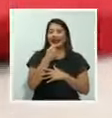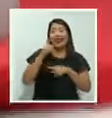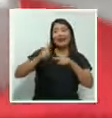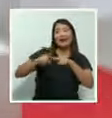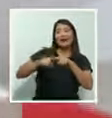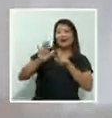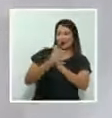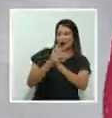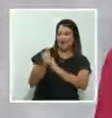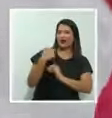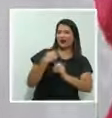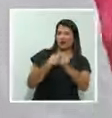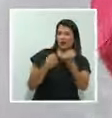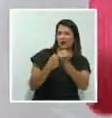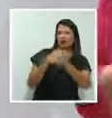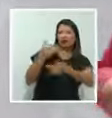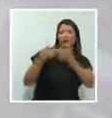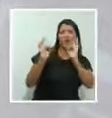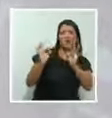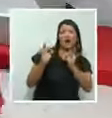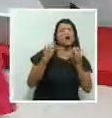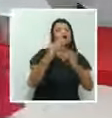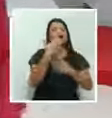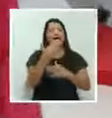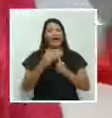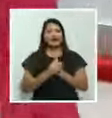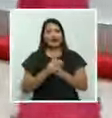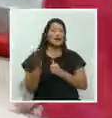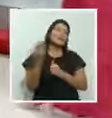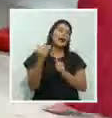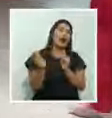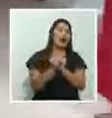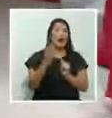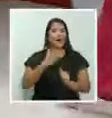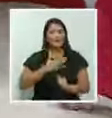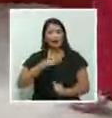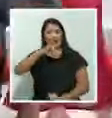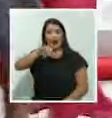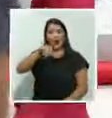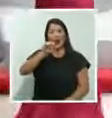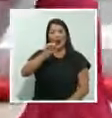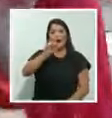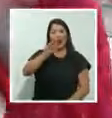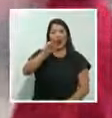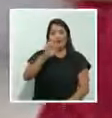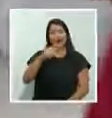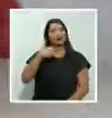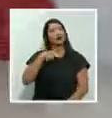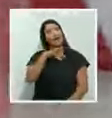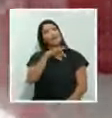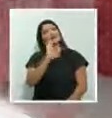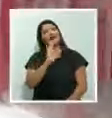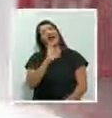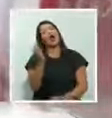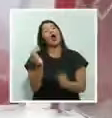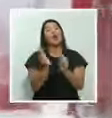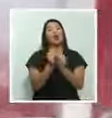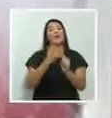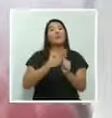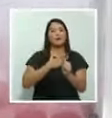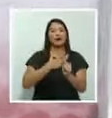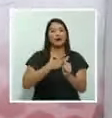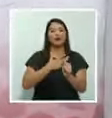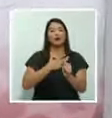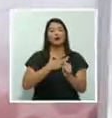habilidad, que le va a ir muy bien. Yo sé que sí. Muchísimas gracias. Véngase conmigo, don Jaime. Yo lo voy a invitar a que se venga acá a la Rueda de la